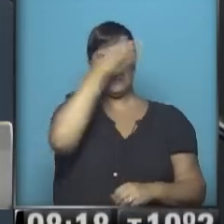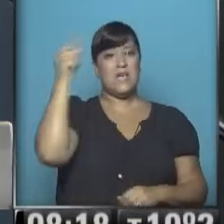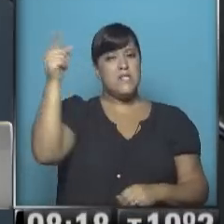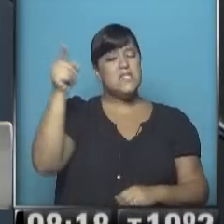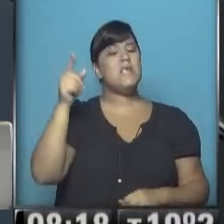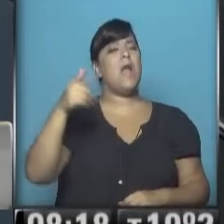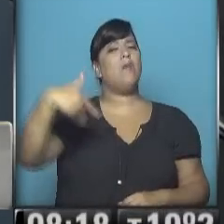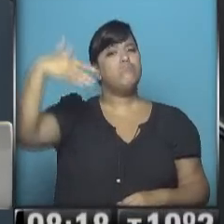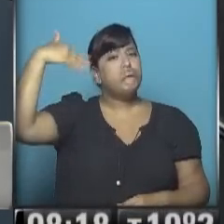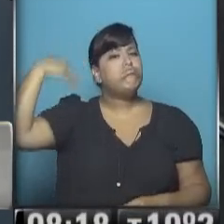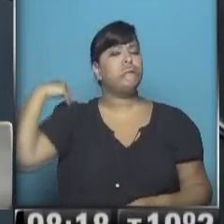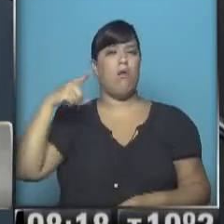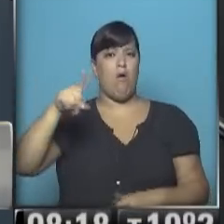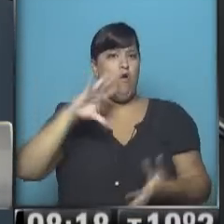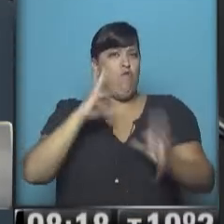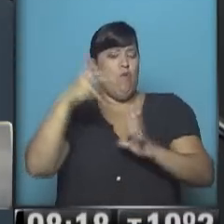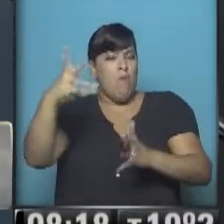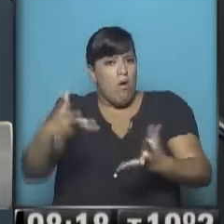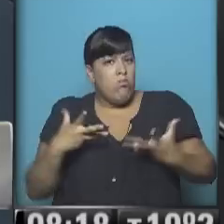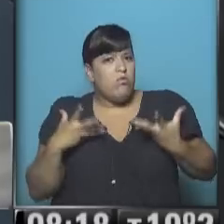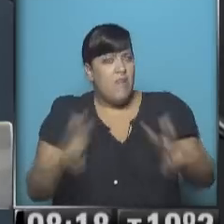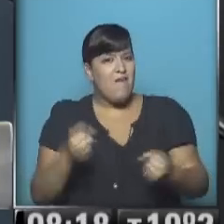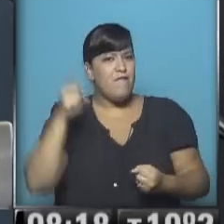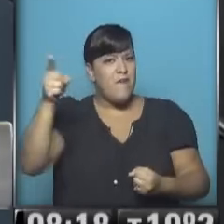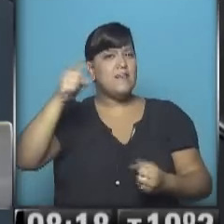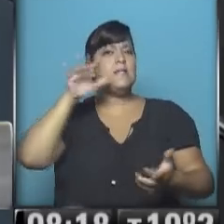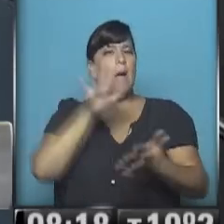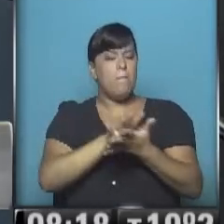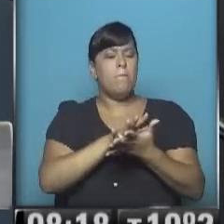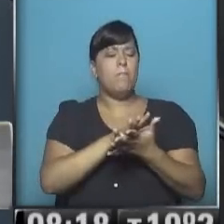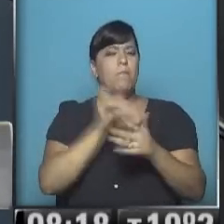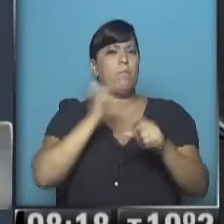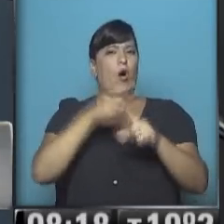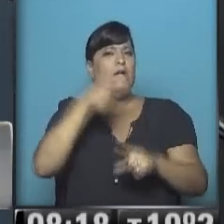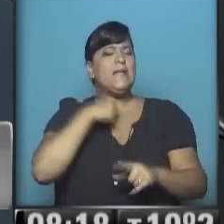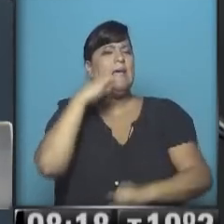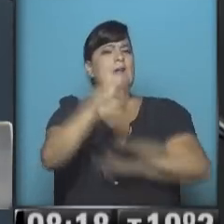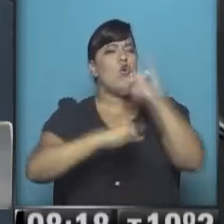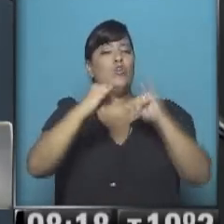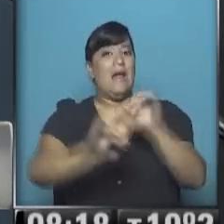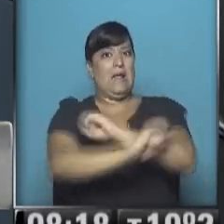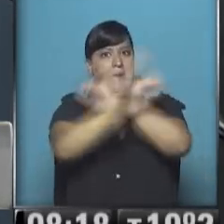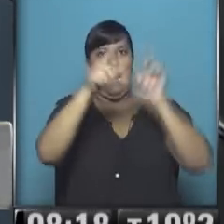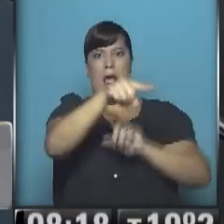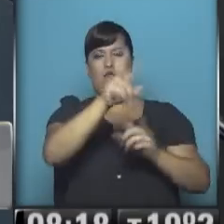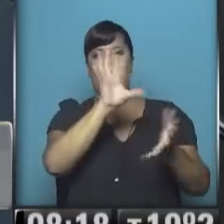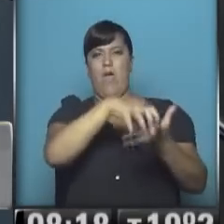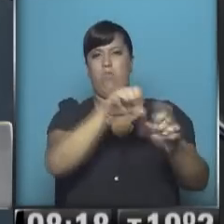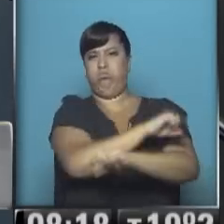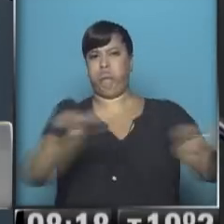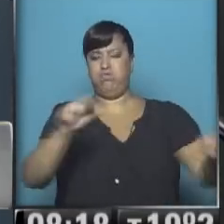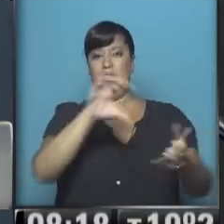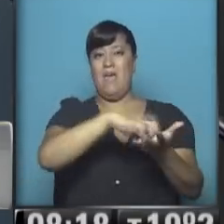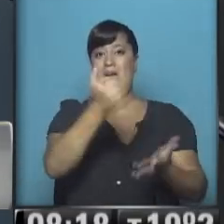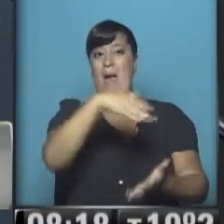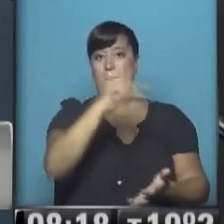históricamente una ferria defensora para el esclarecimiento de este hecho doloroso para la historia Argentina